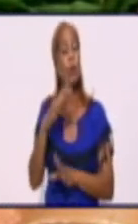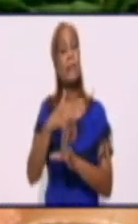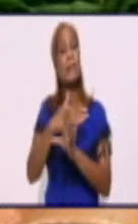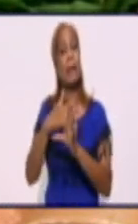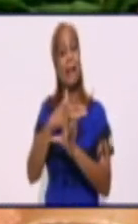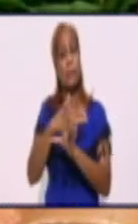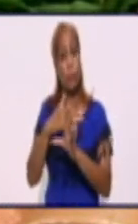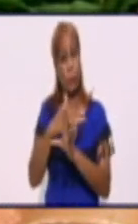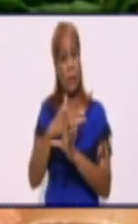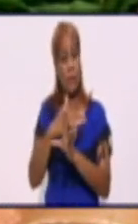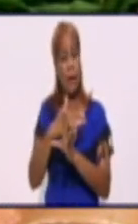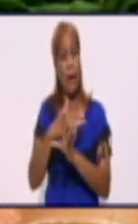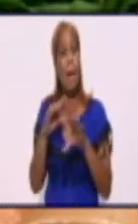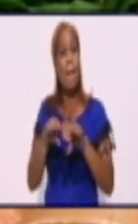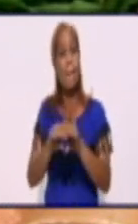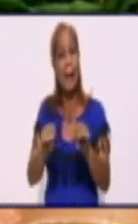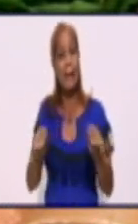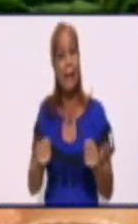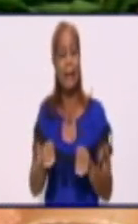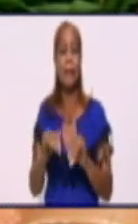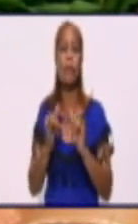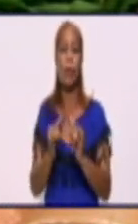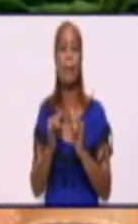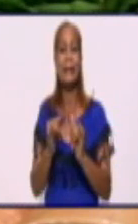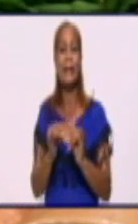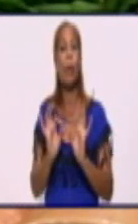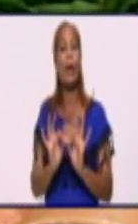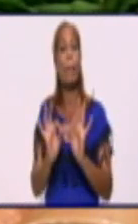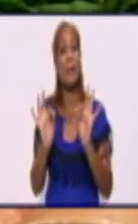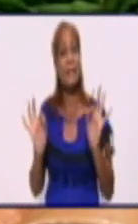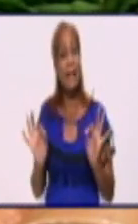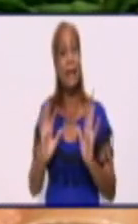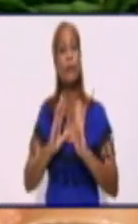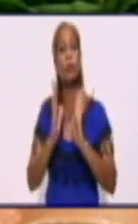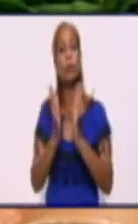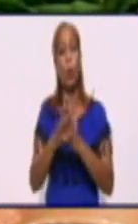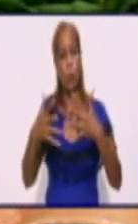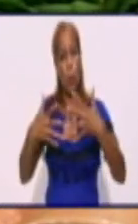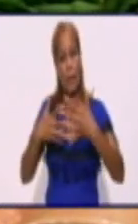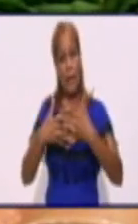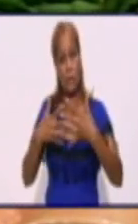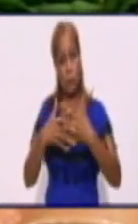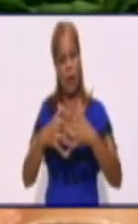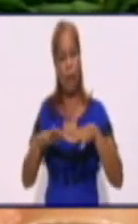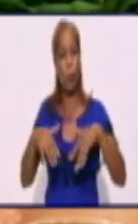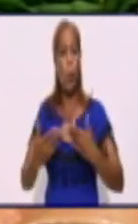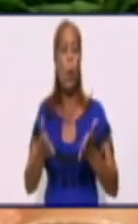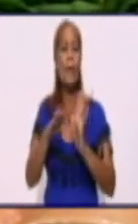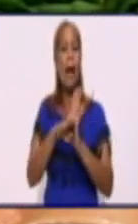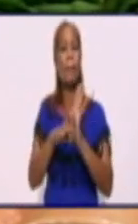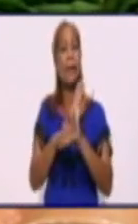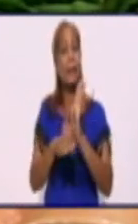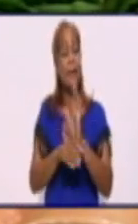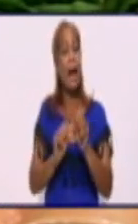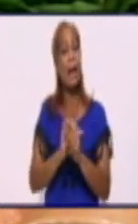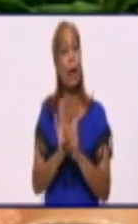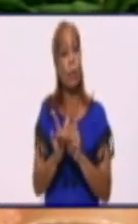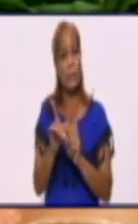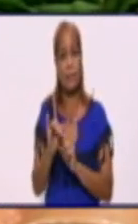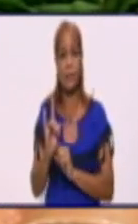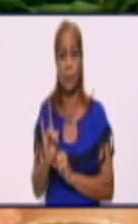programa panel informativo especial, todo relacionado con las medidas de enfrentamiento a la COVID-19 en